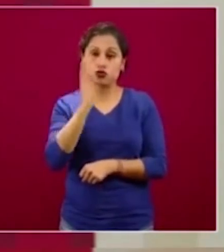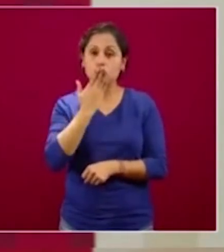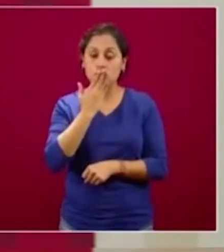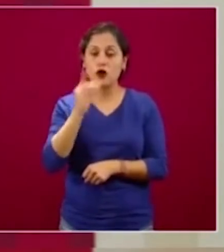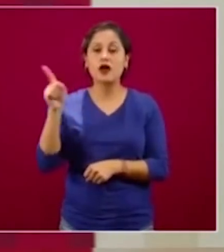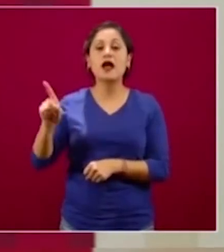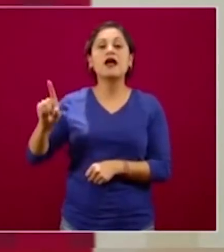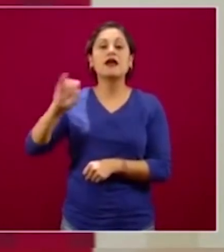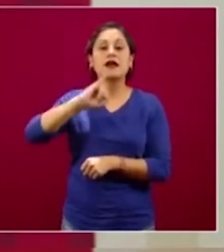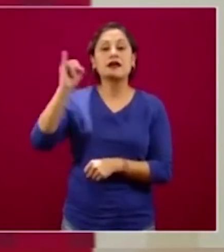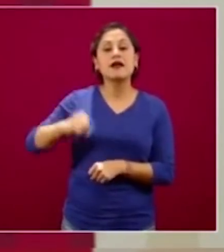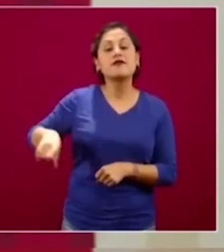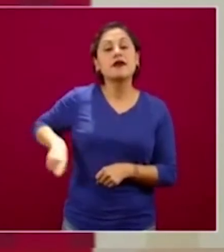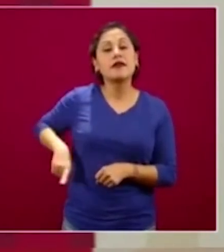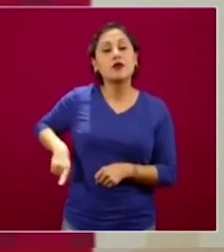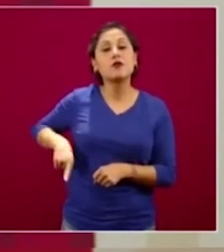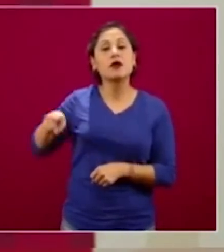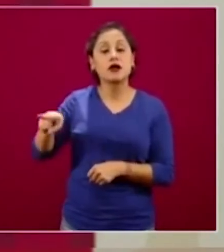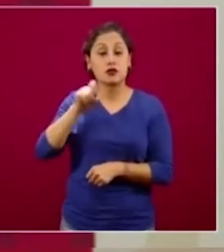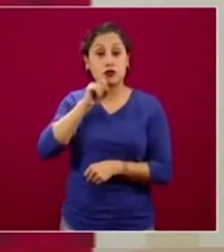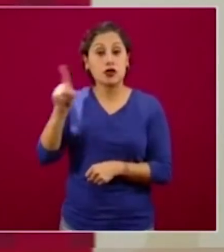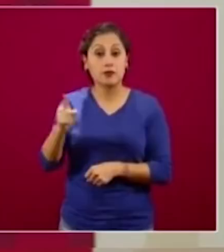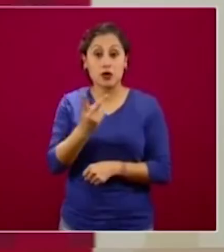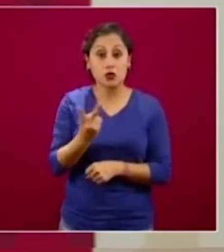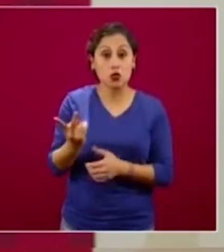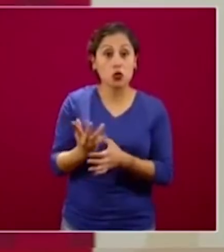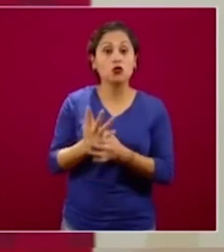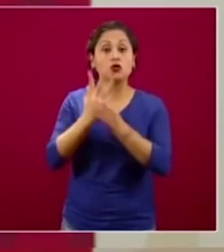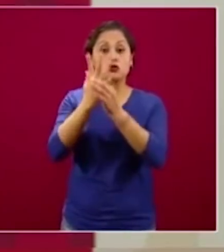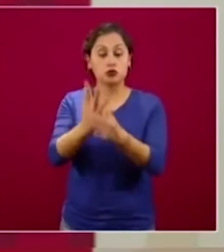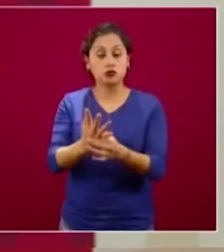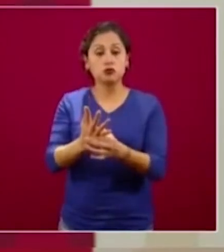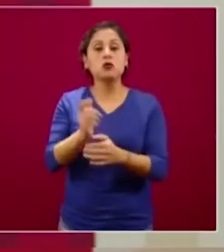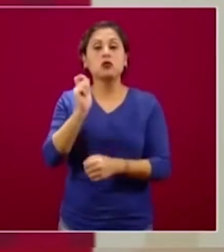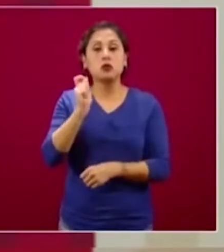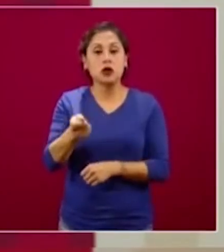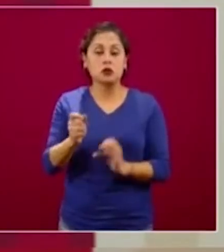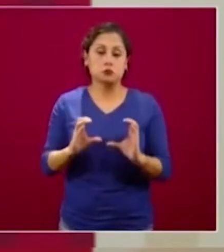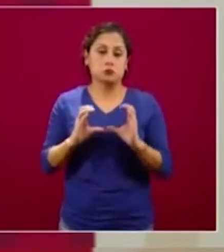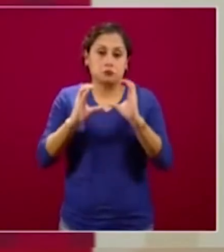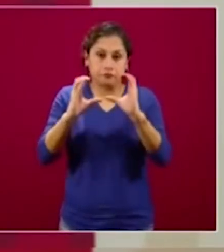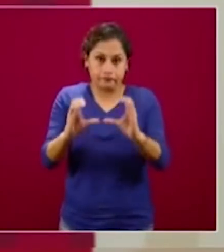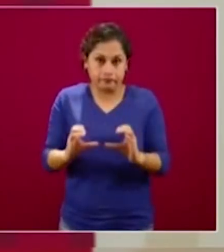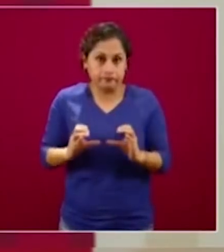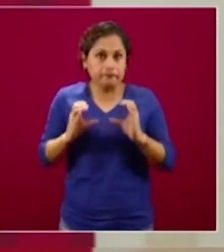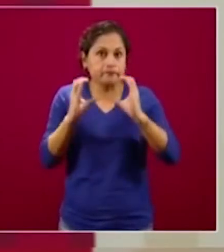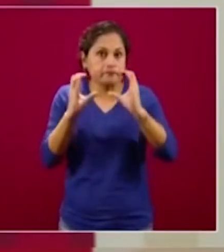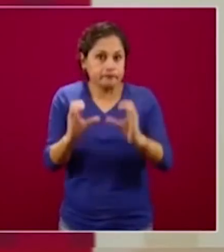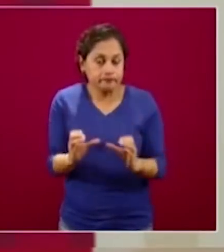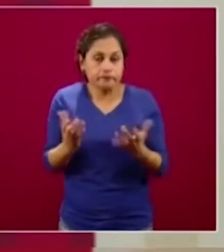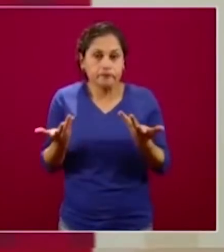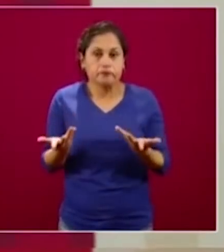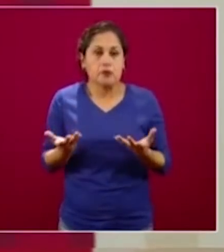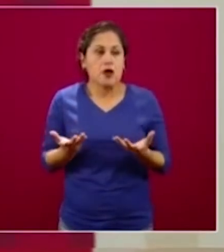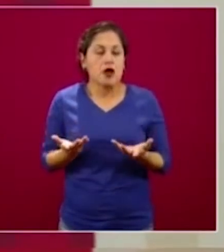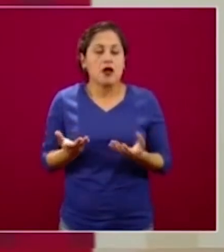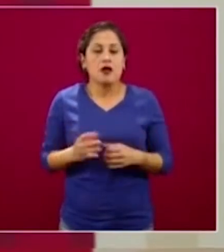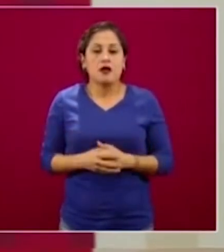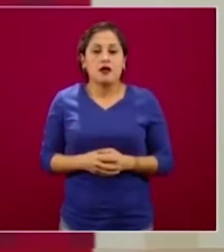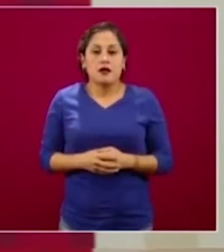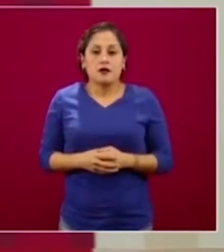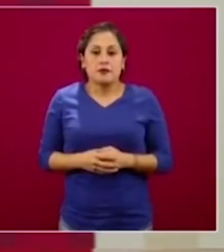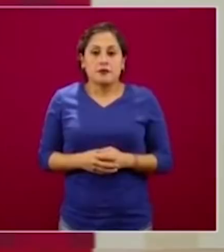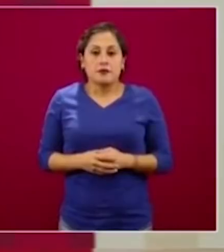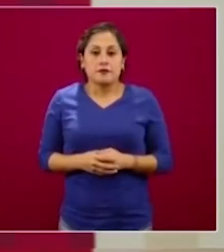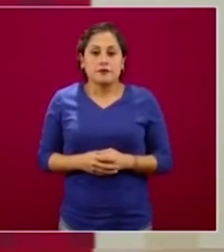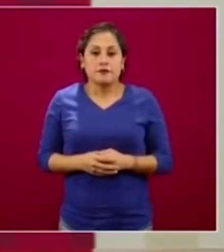su postura, y su postura era en este mismo sentido de cautela, de precaución, y por eso dije ayer que